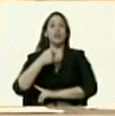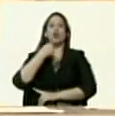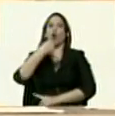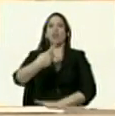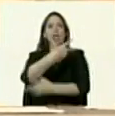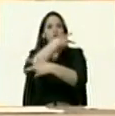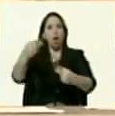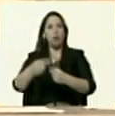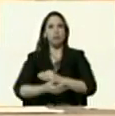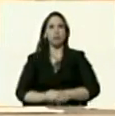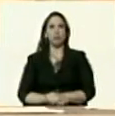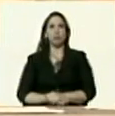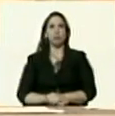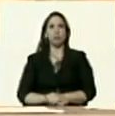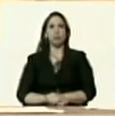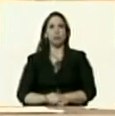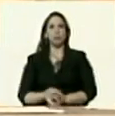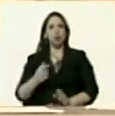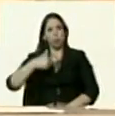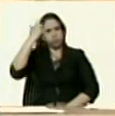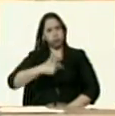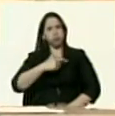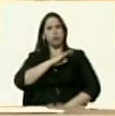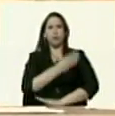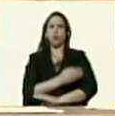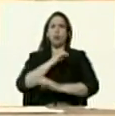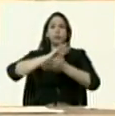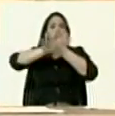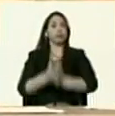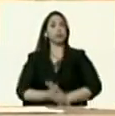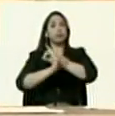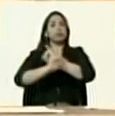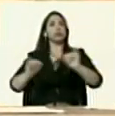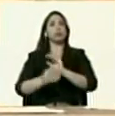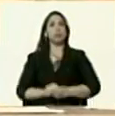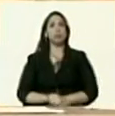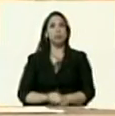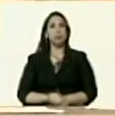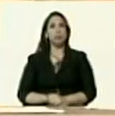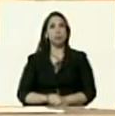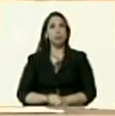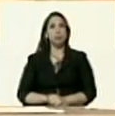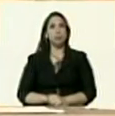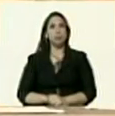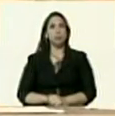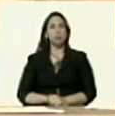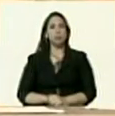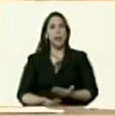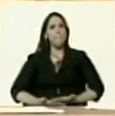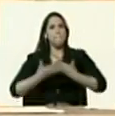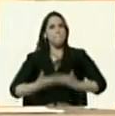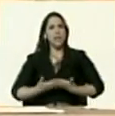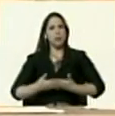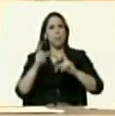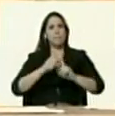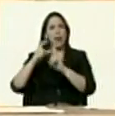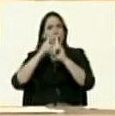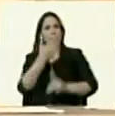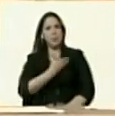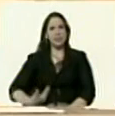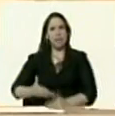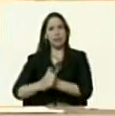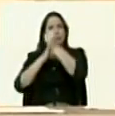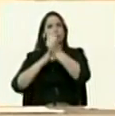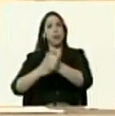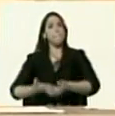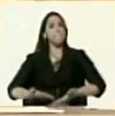no. Y me planté. Y se acabó. Con el peso de la palabra de un presidente, de un líder,